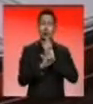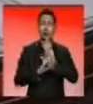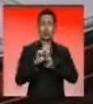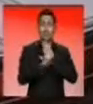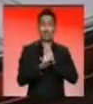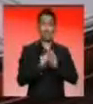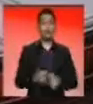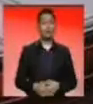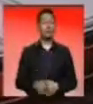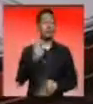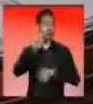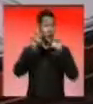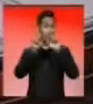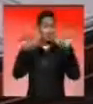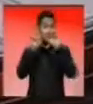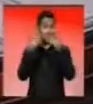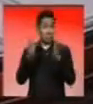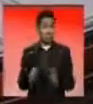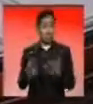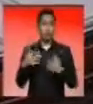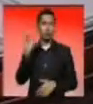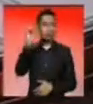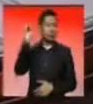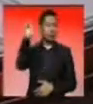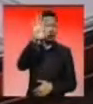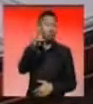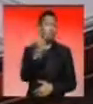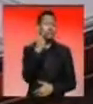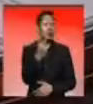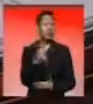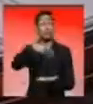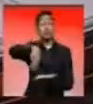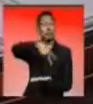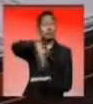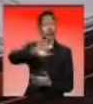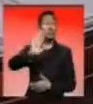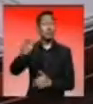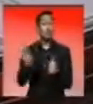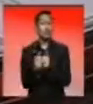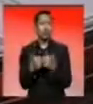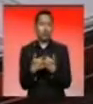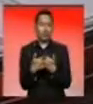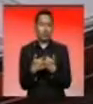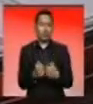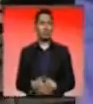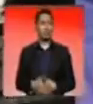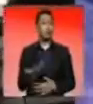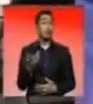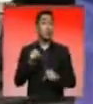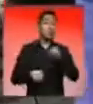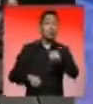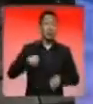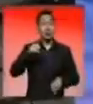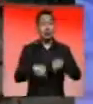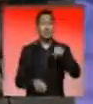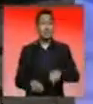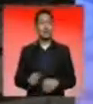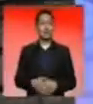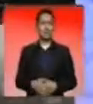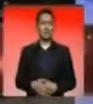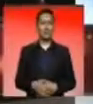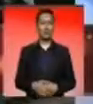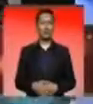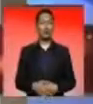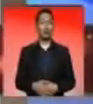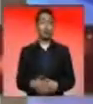el mediático empresario ha publicado un nuevo video donde se lo observa bailando con su novia, la canción y la bicicleta en su gimnasio privado.